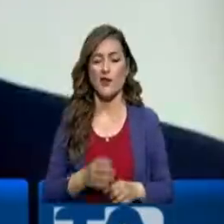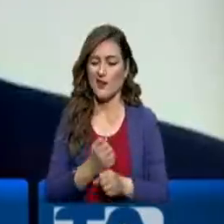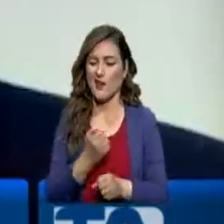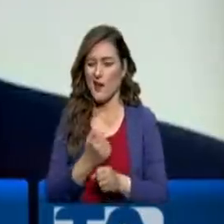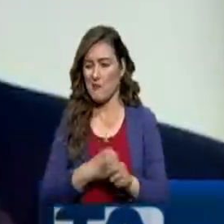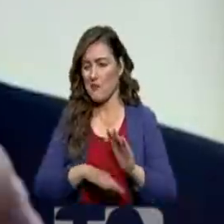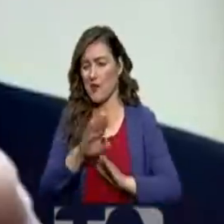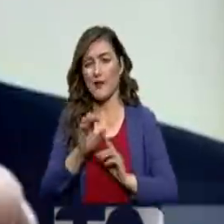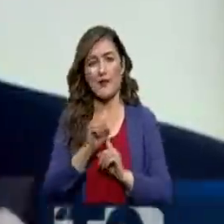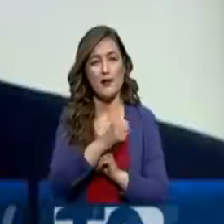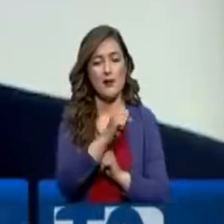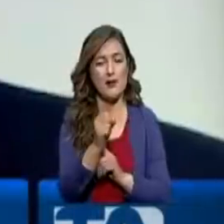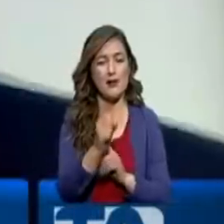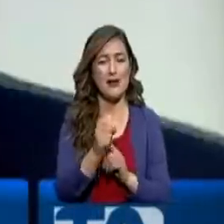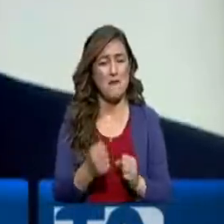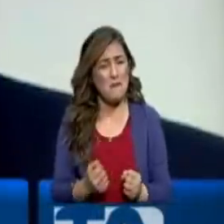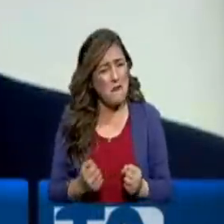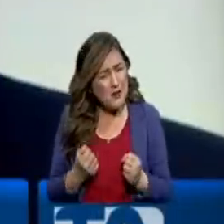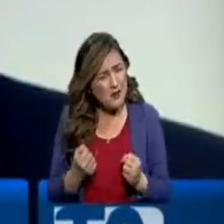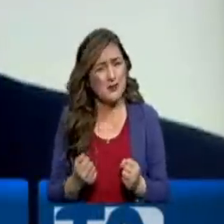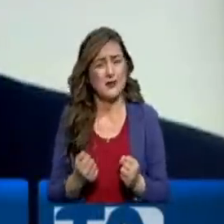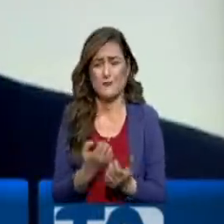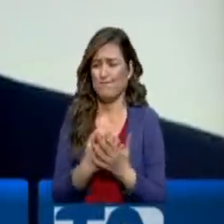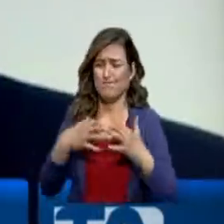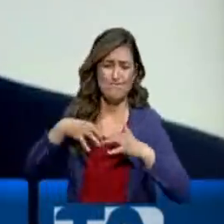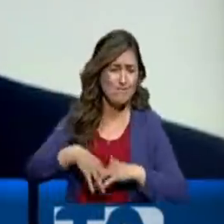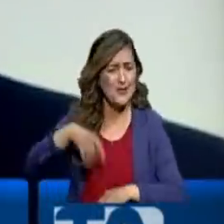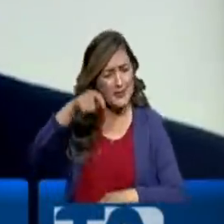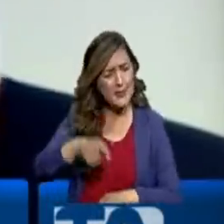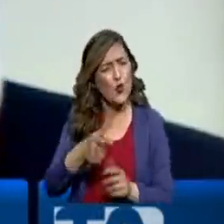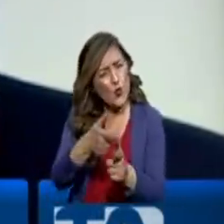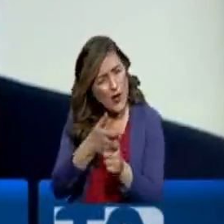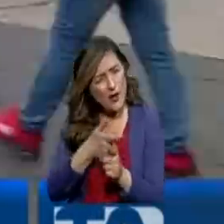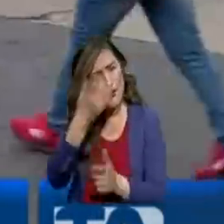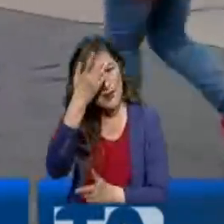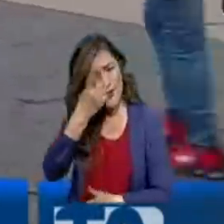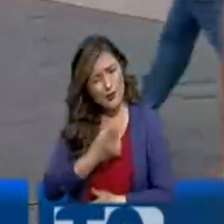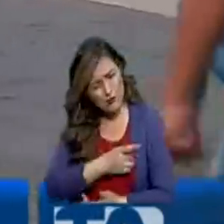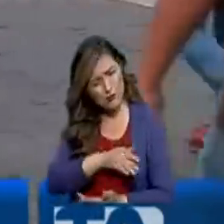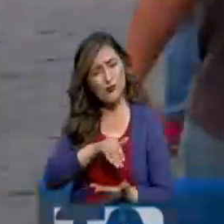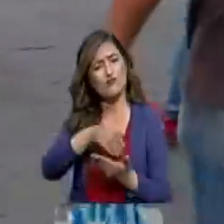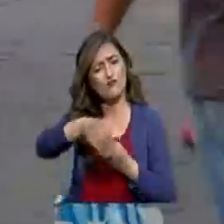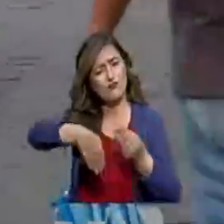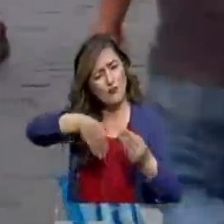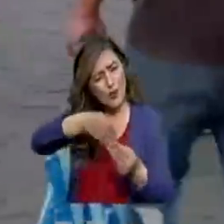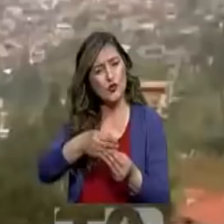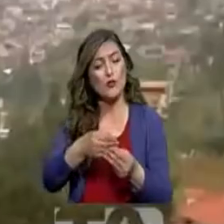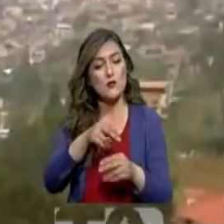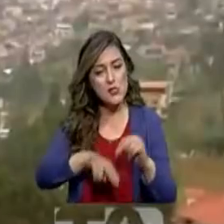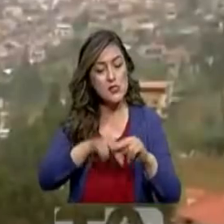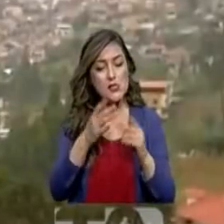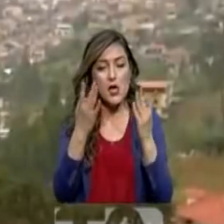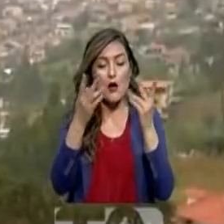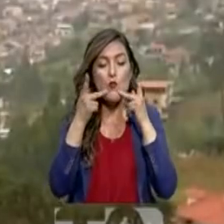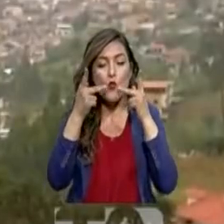La situación es tan dramática que hace falta adoptar medidas urgentes, como la inversión inmediata en obra pública para